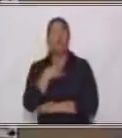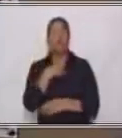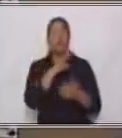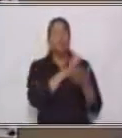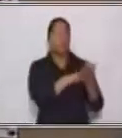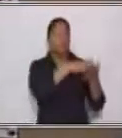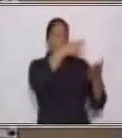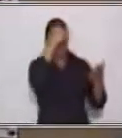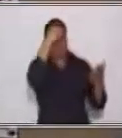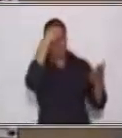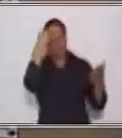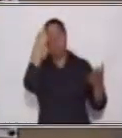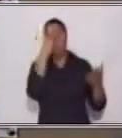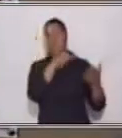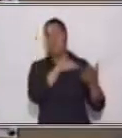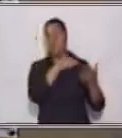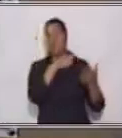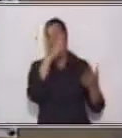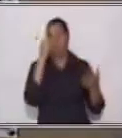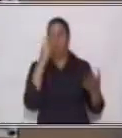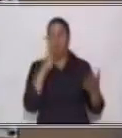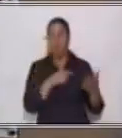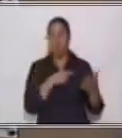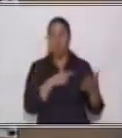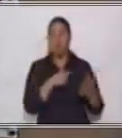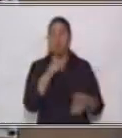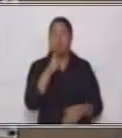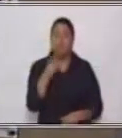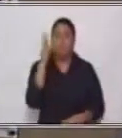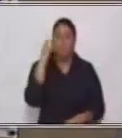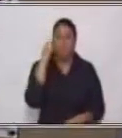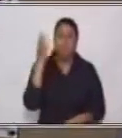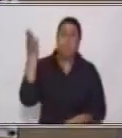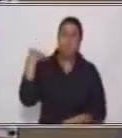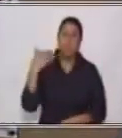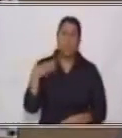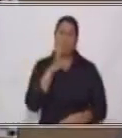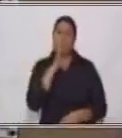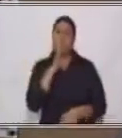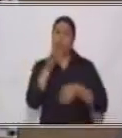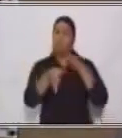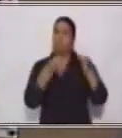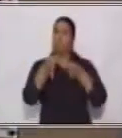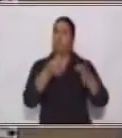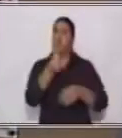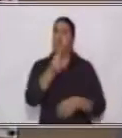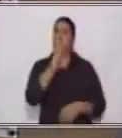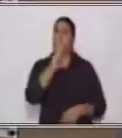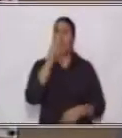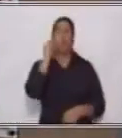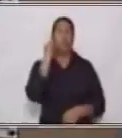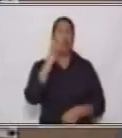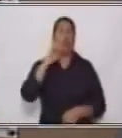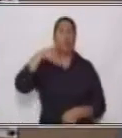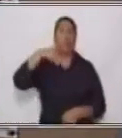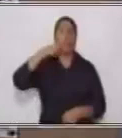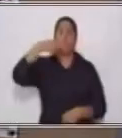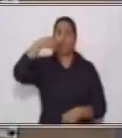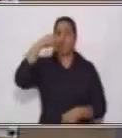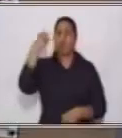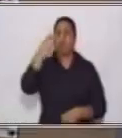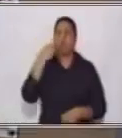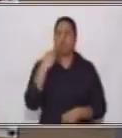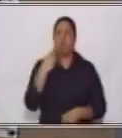presentando en el trabajo. ¿Te recuerdas que hablamos qué son los argumentos? acerca de razonamientos que se